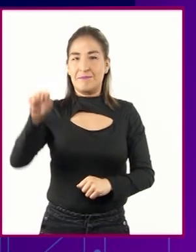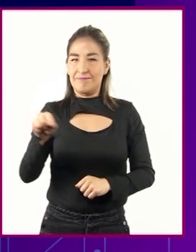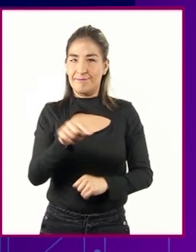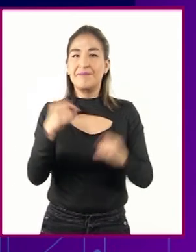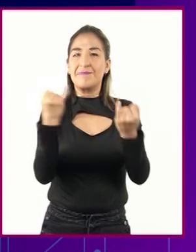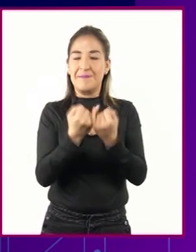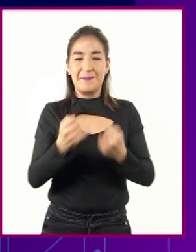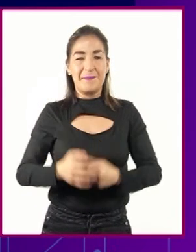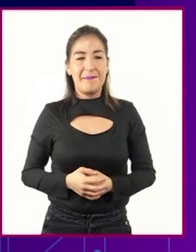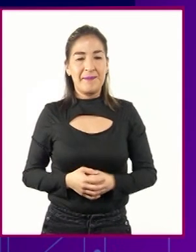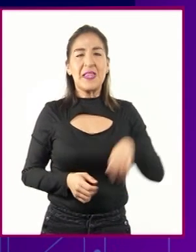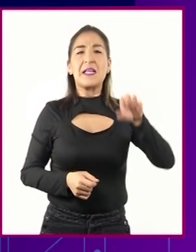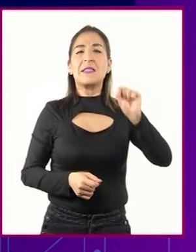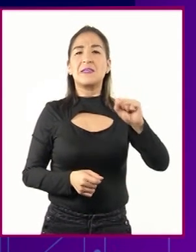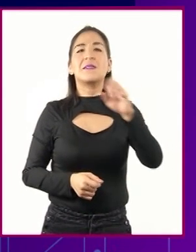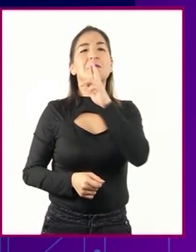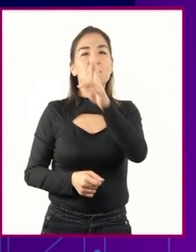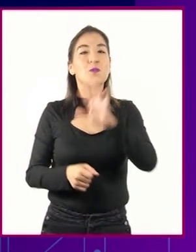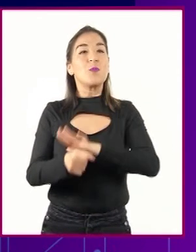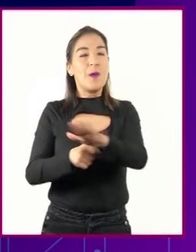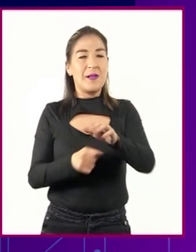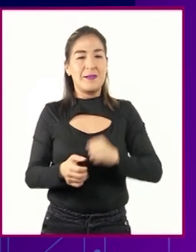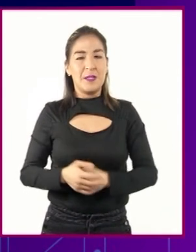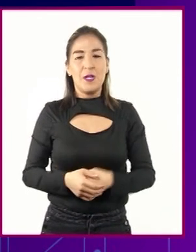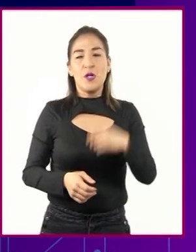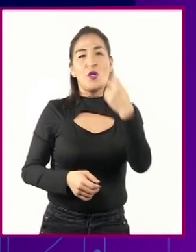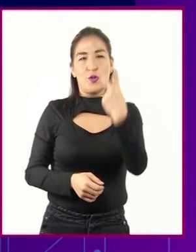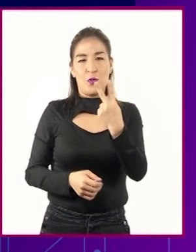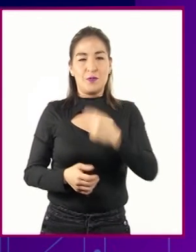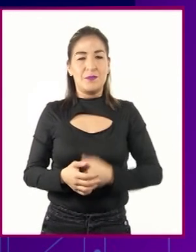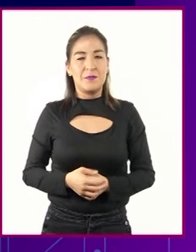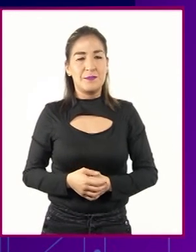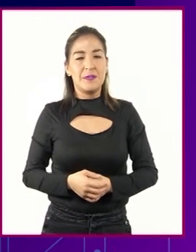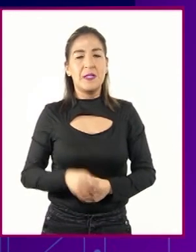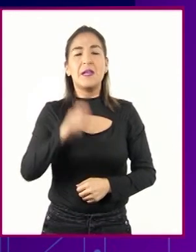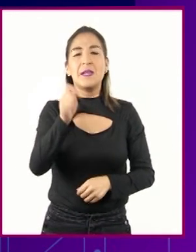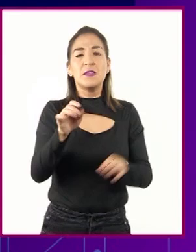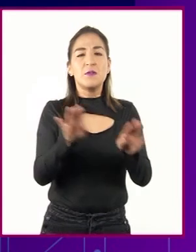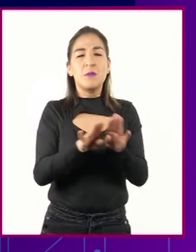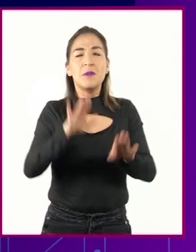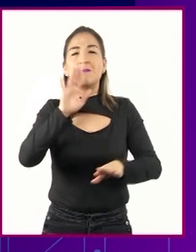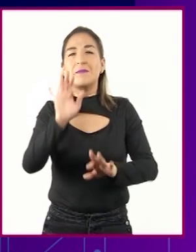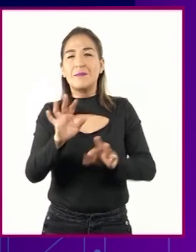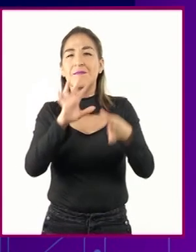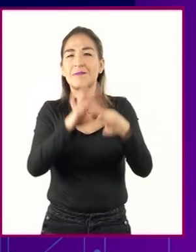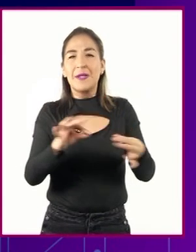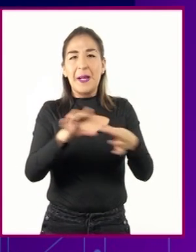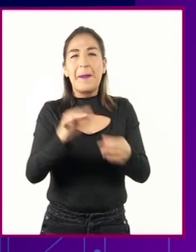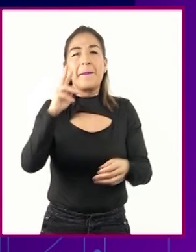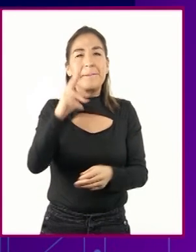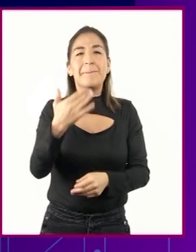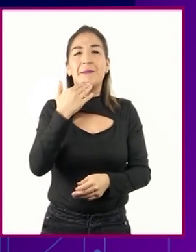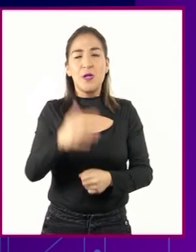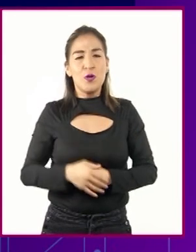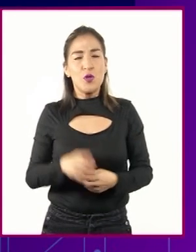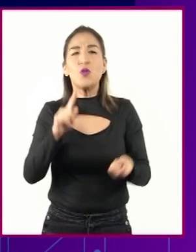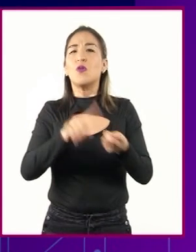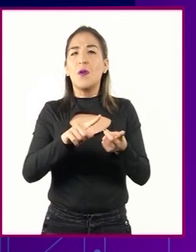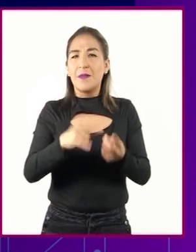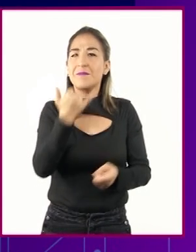corchete. El resultado obtenido es 2. Analicen los pasos con detenimiento. ¿Dónde está el